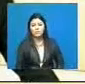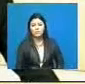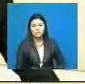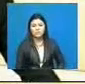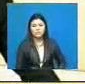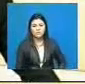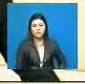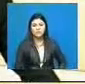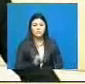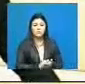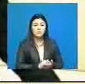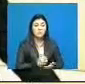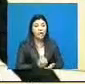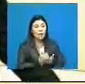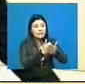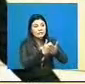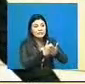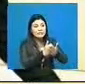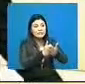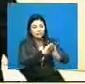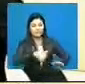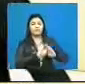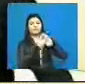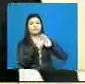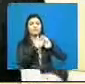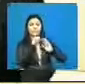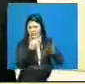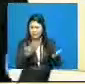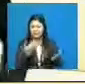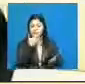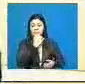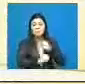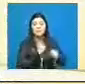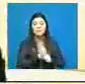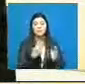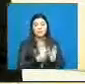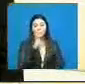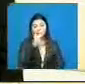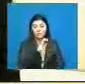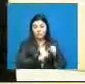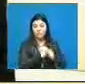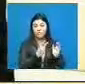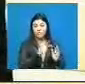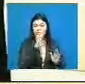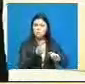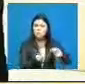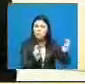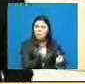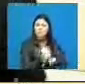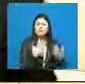que eran a favor empezaron a soplar en contra. En el año 2009 se registraron unos cambios